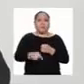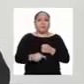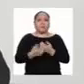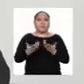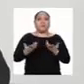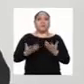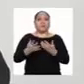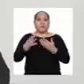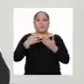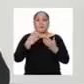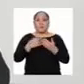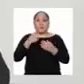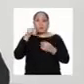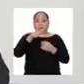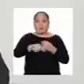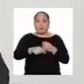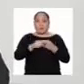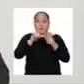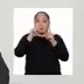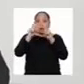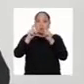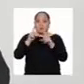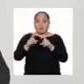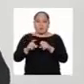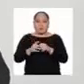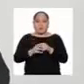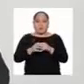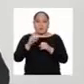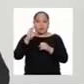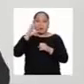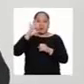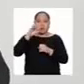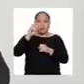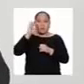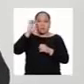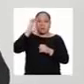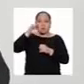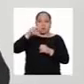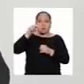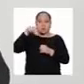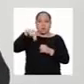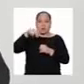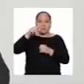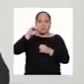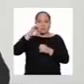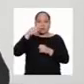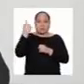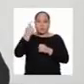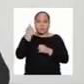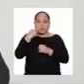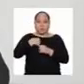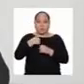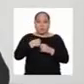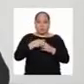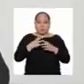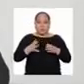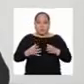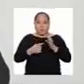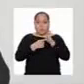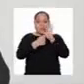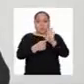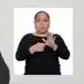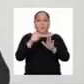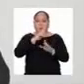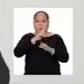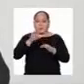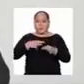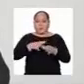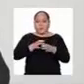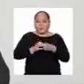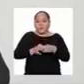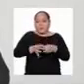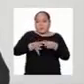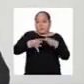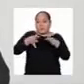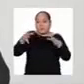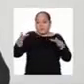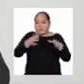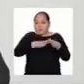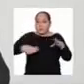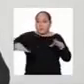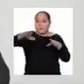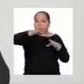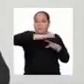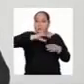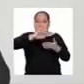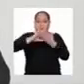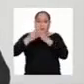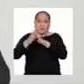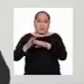vez las frecuencias describirán solamente a nuestra muestra y no podemos extender esos datos a la población en